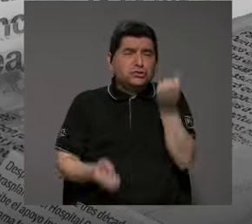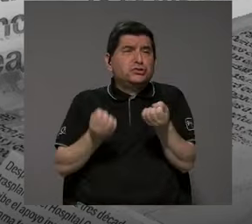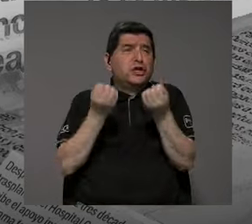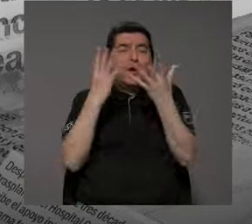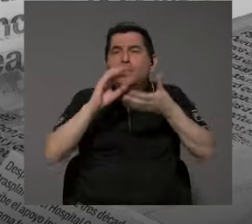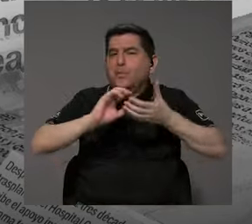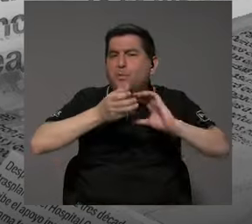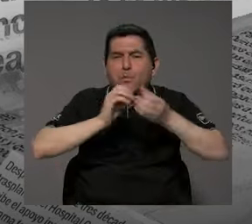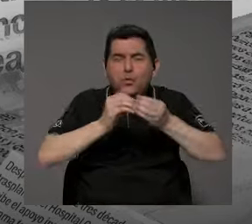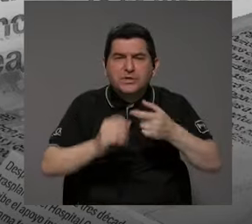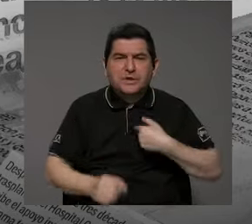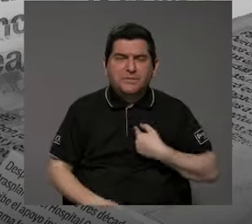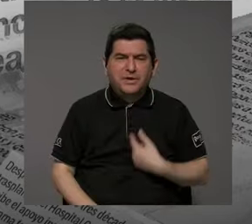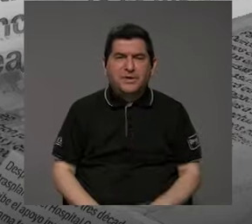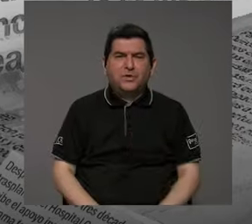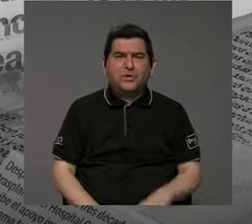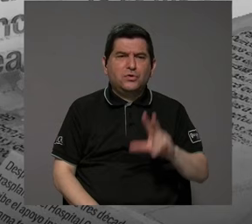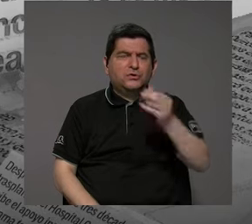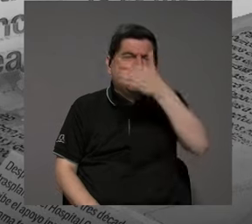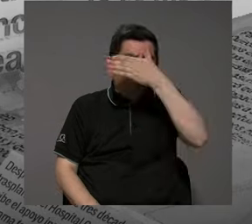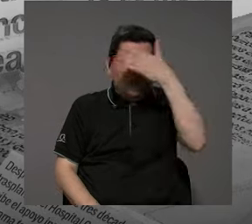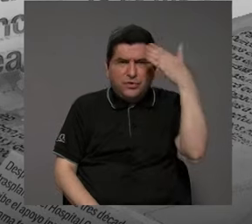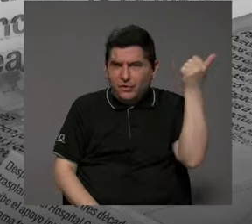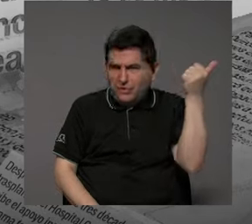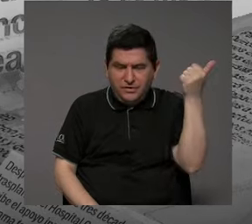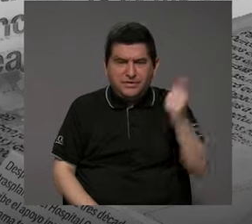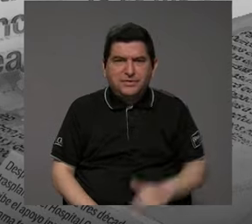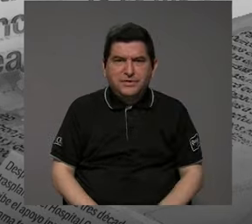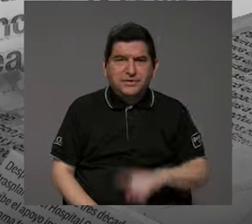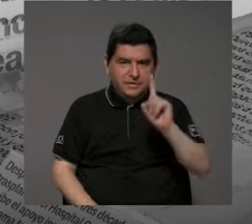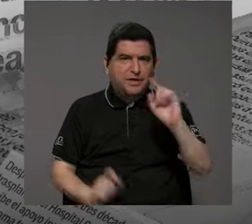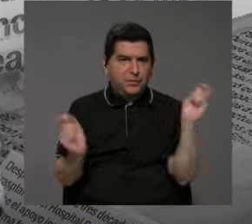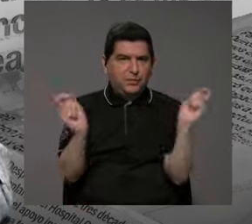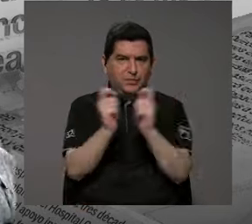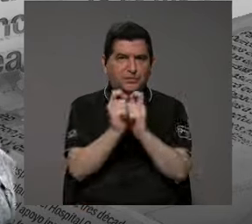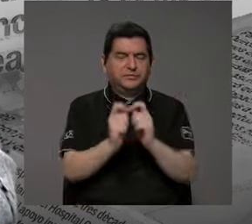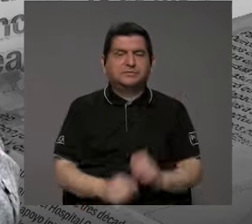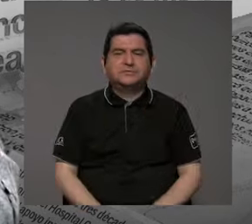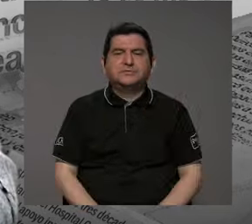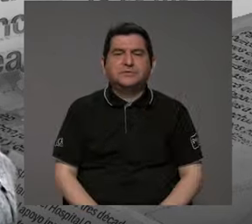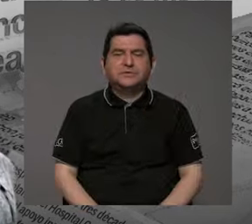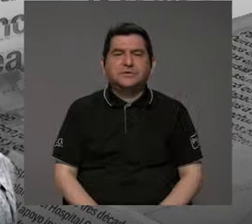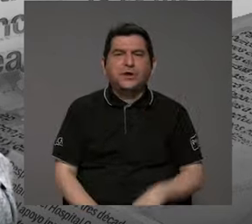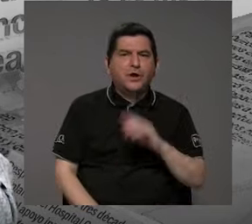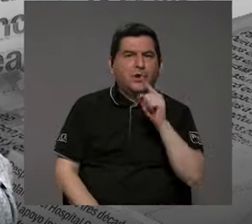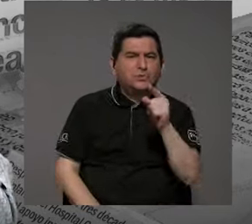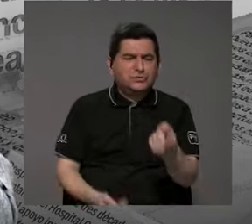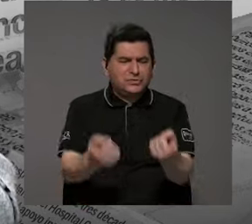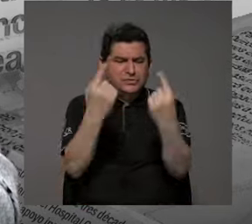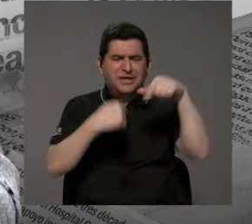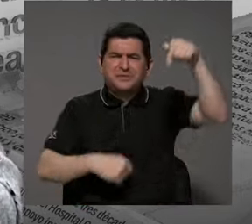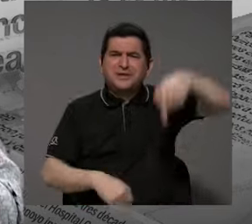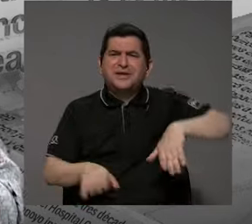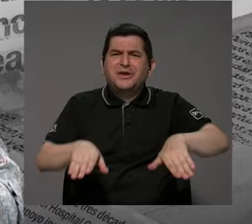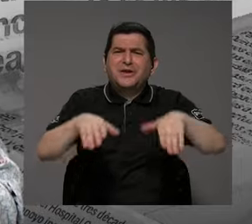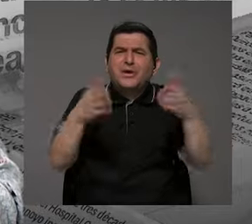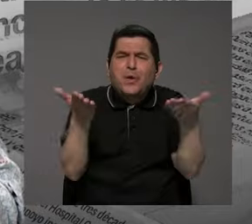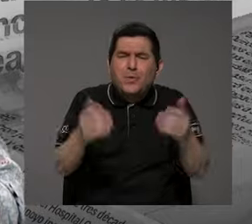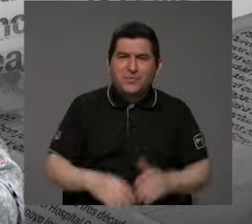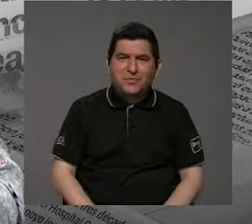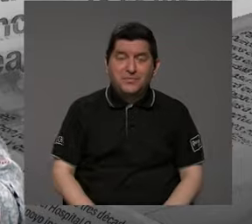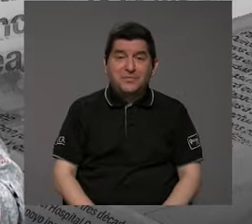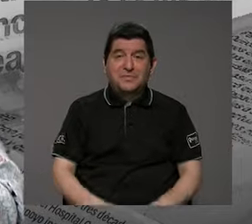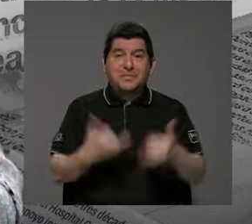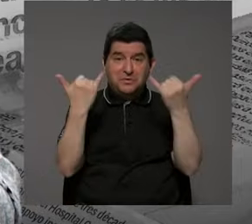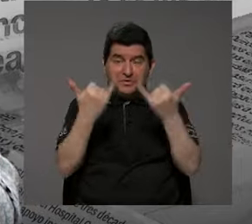los datos pero yo no quiero dejar de pasar inadvertido lo siguiente Cómo llegó Josué aquí eh resulta que ya